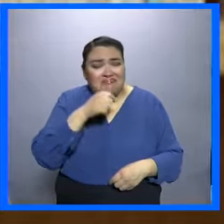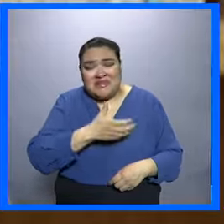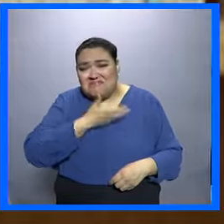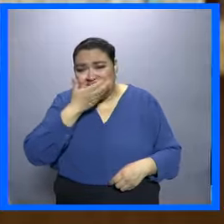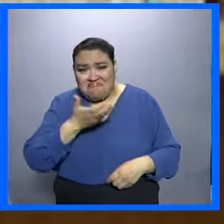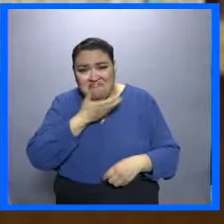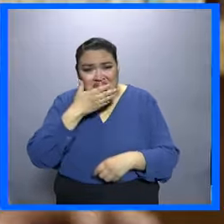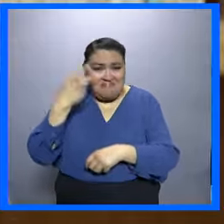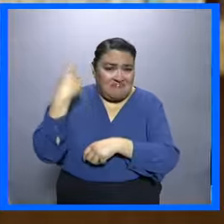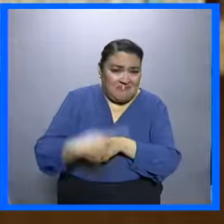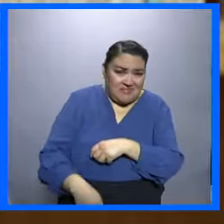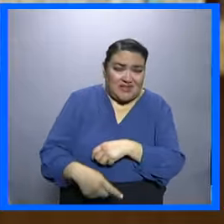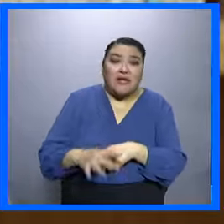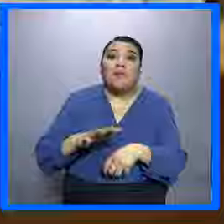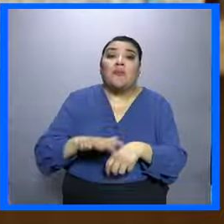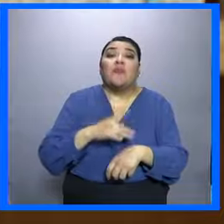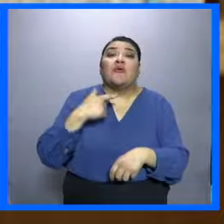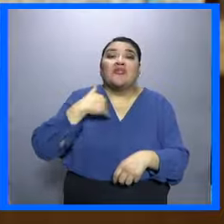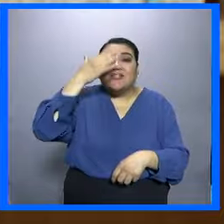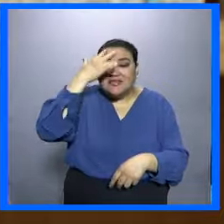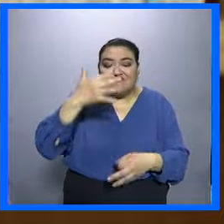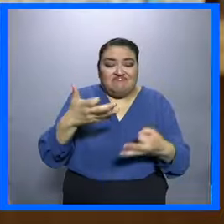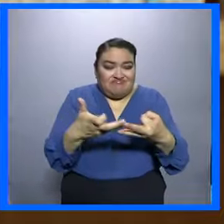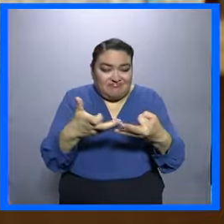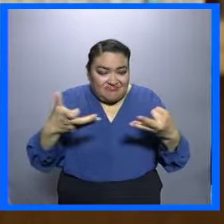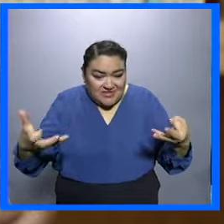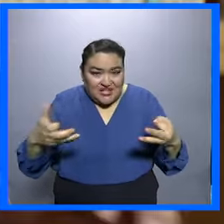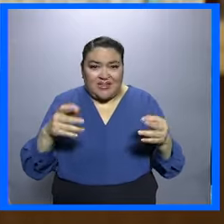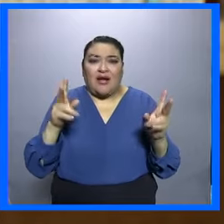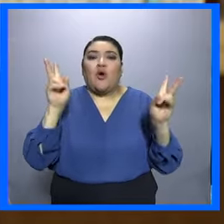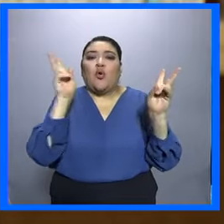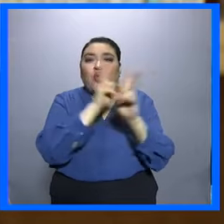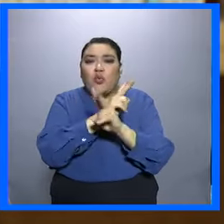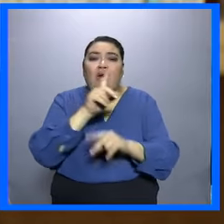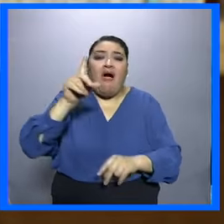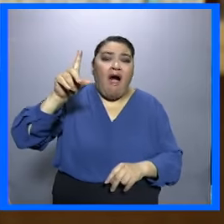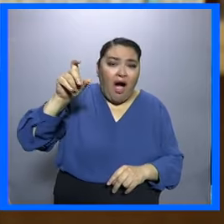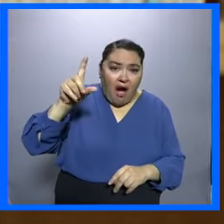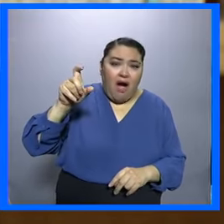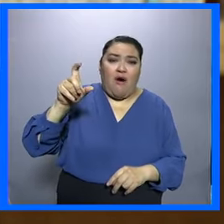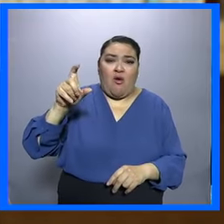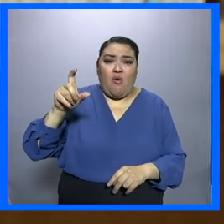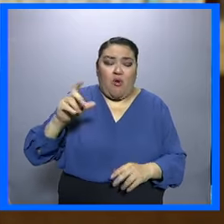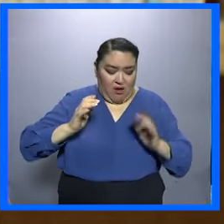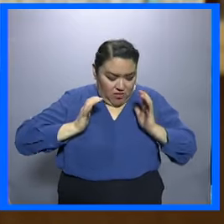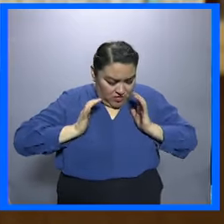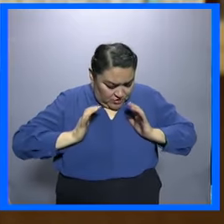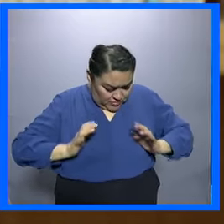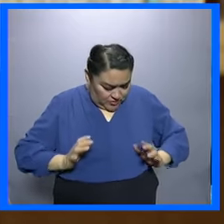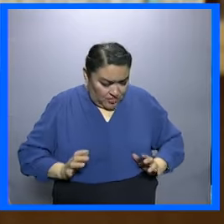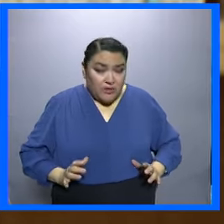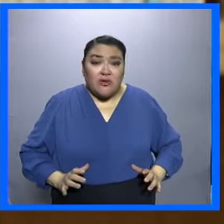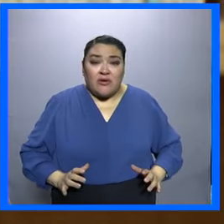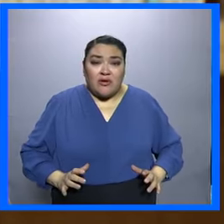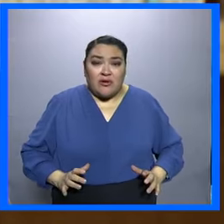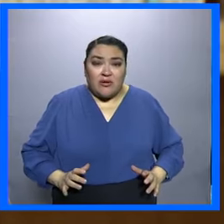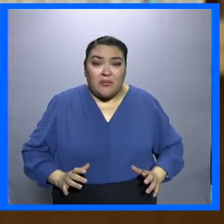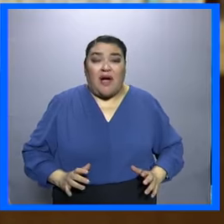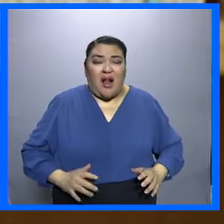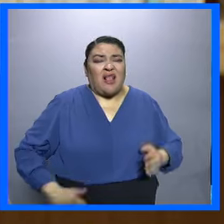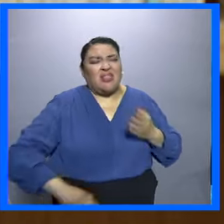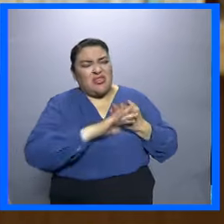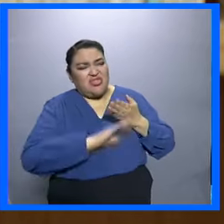crece en la medida en que la tierra, el aire, el agua y nuestros cuerpos mismos son